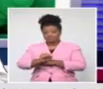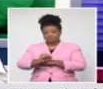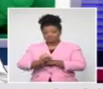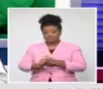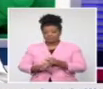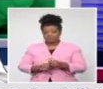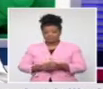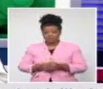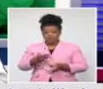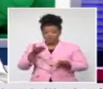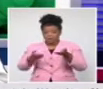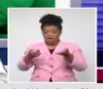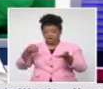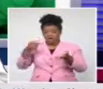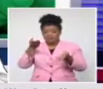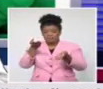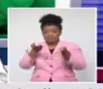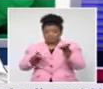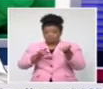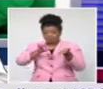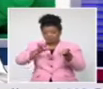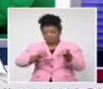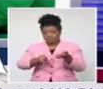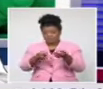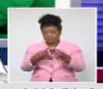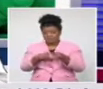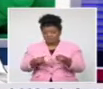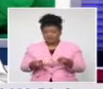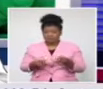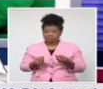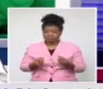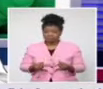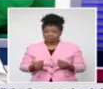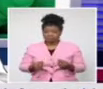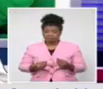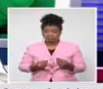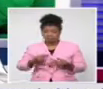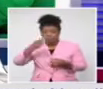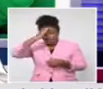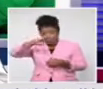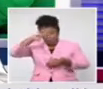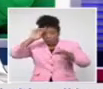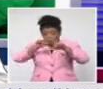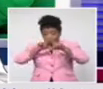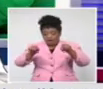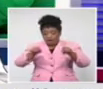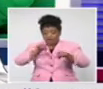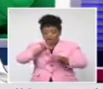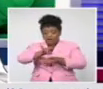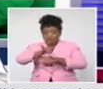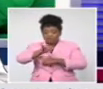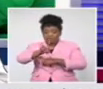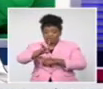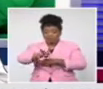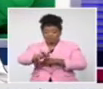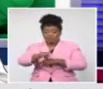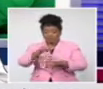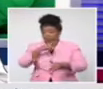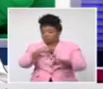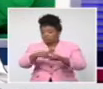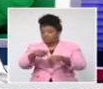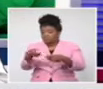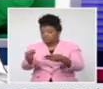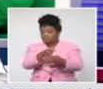verdad que no vale ni la pena, porque decir en Cuba 962 casos autóctonos evidencia una